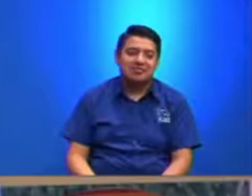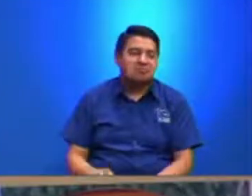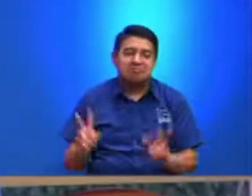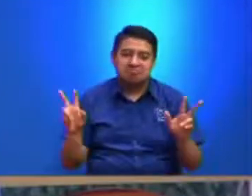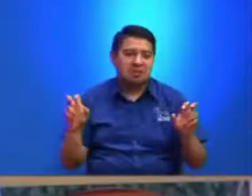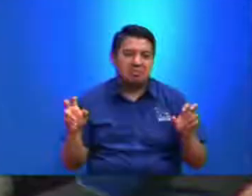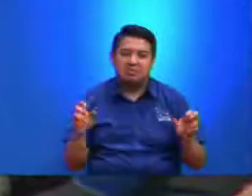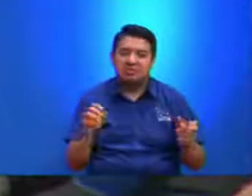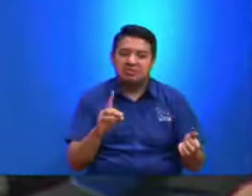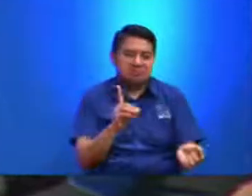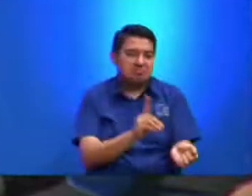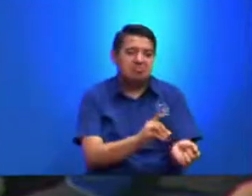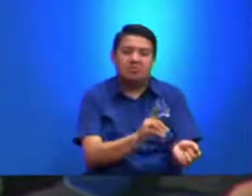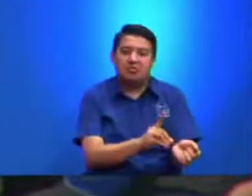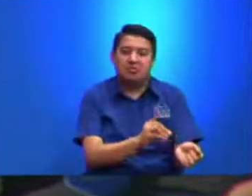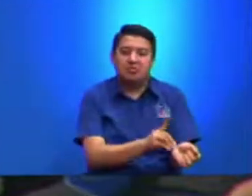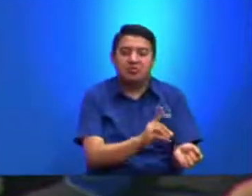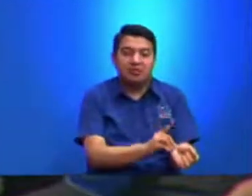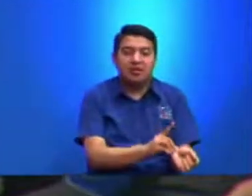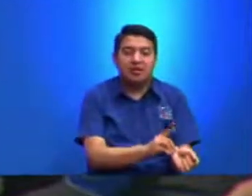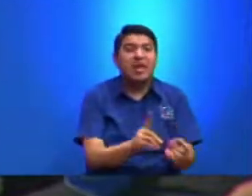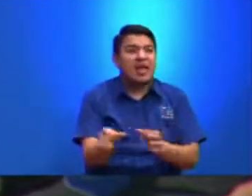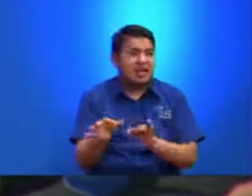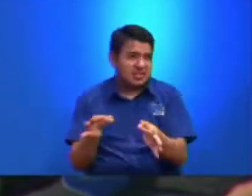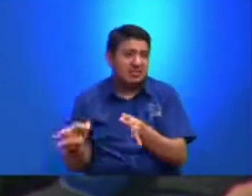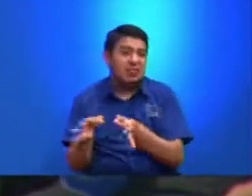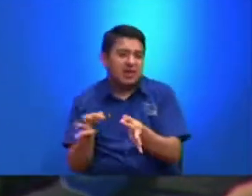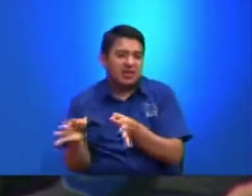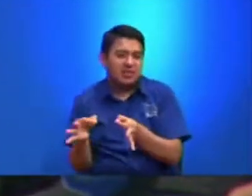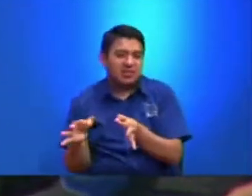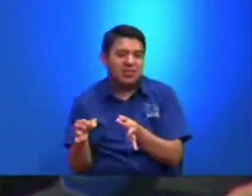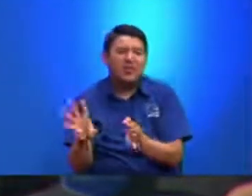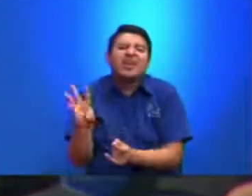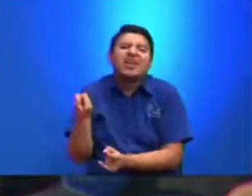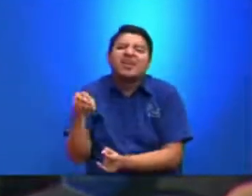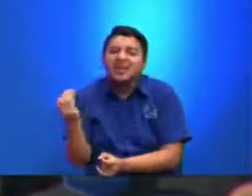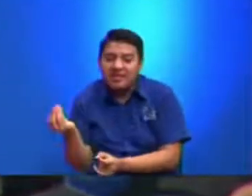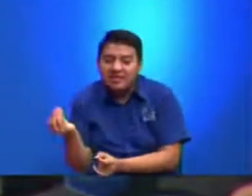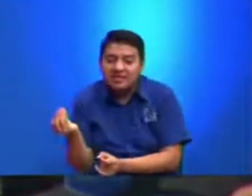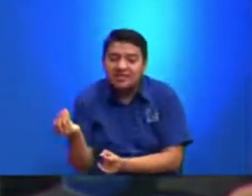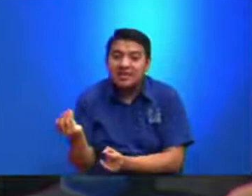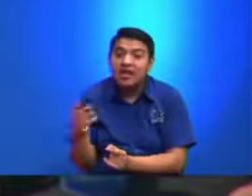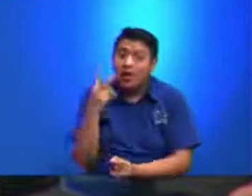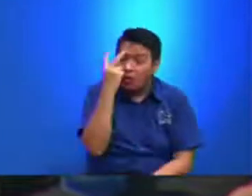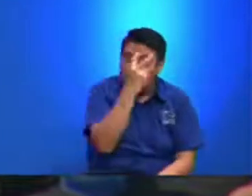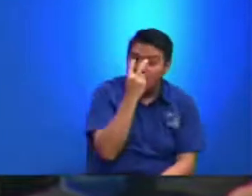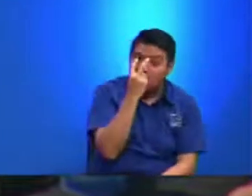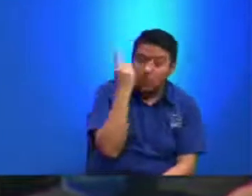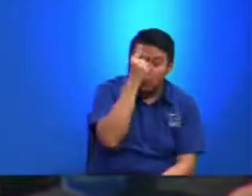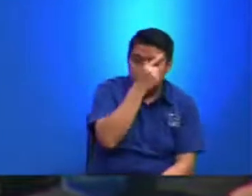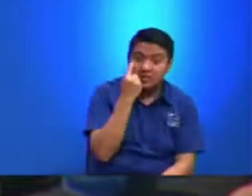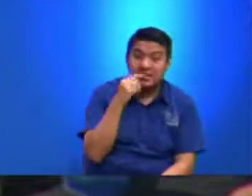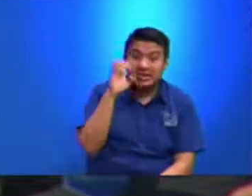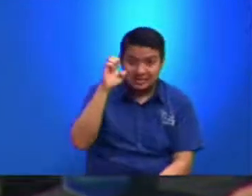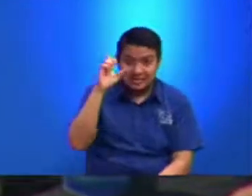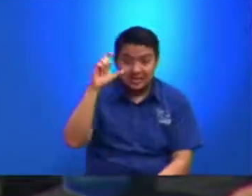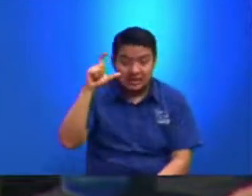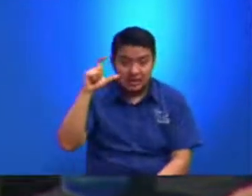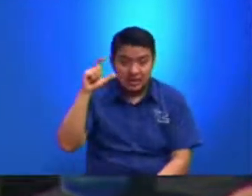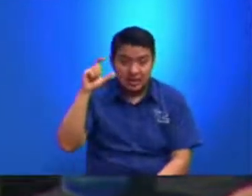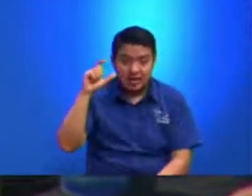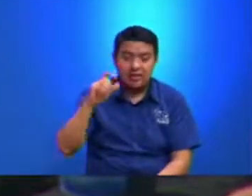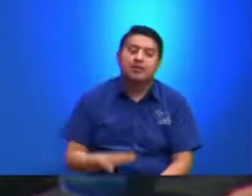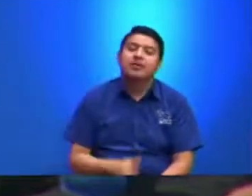es, apóstol, pues. Porque sí, esto mejora la calidad visual. Pero algo importante es, por ejemplo, esa es la parte